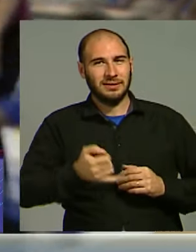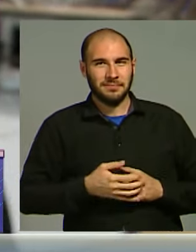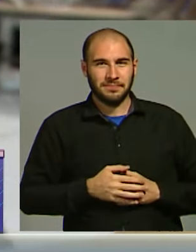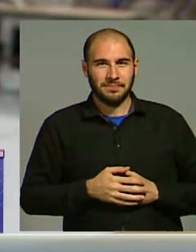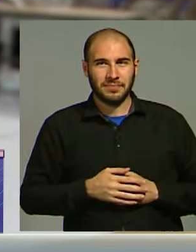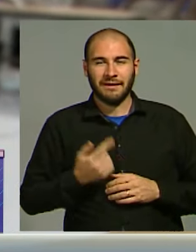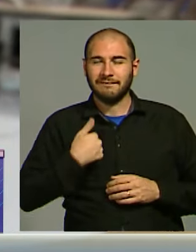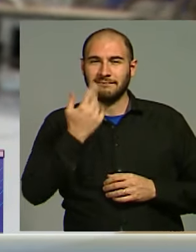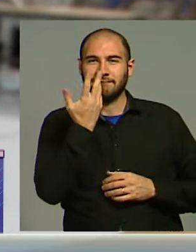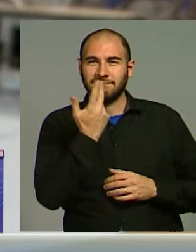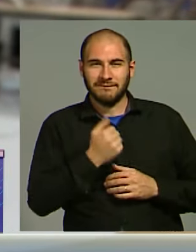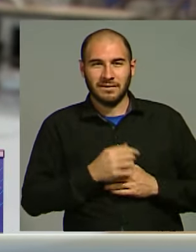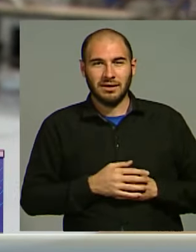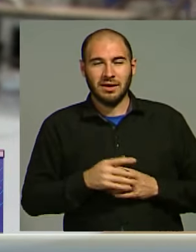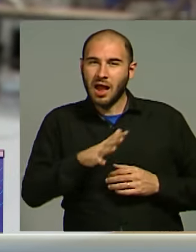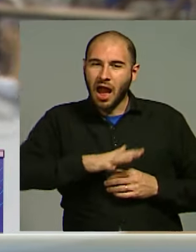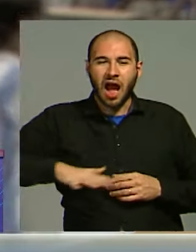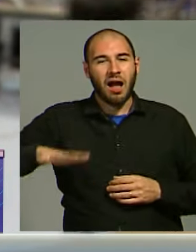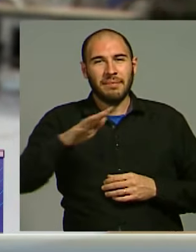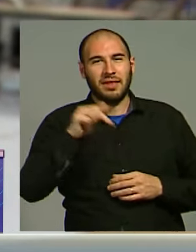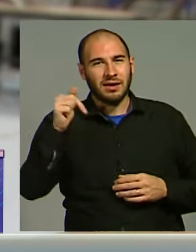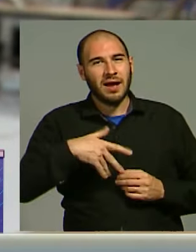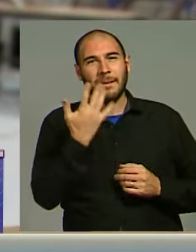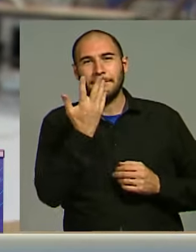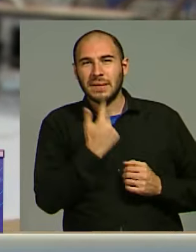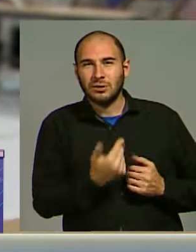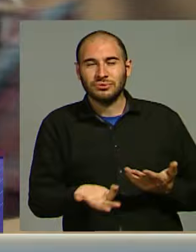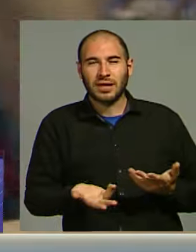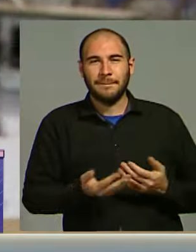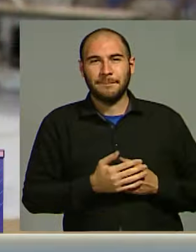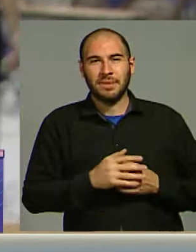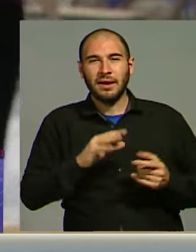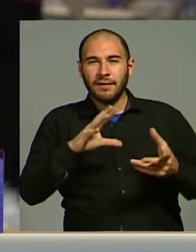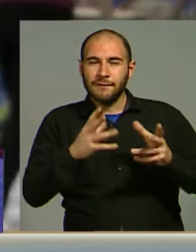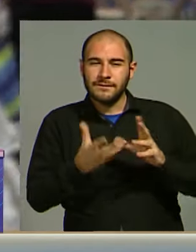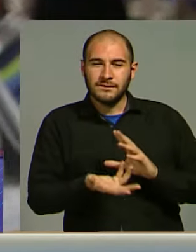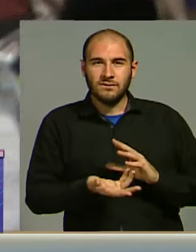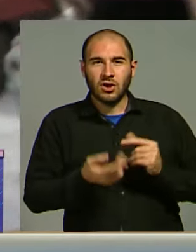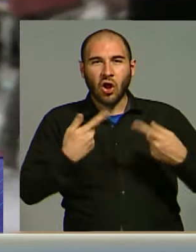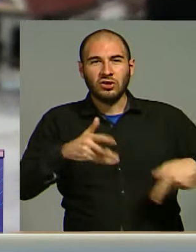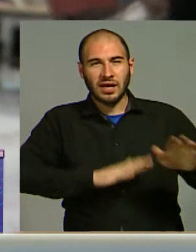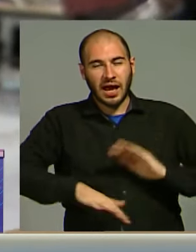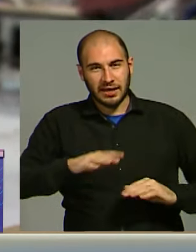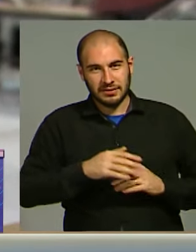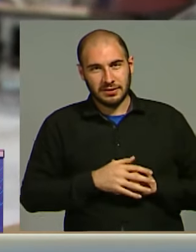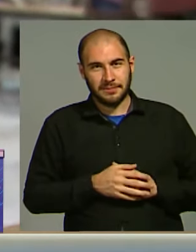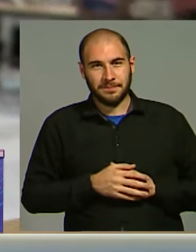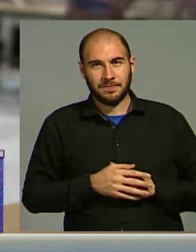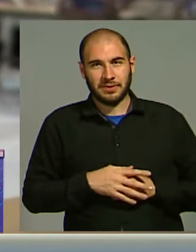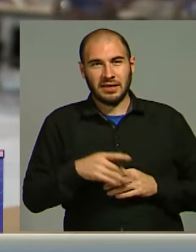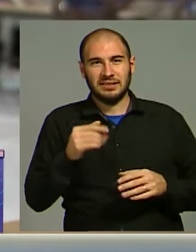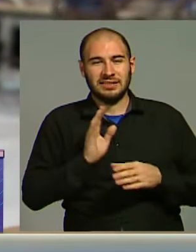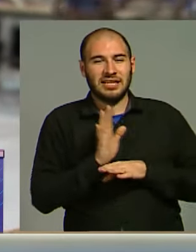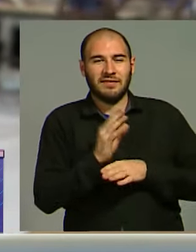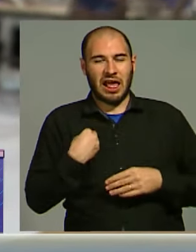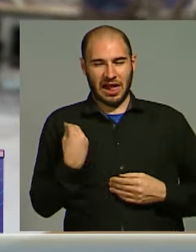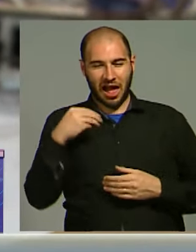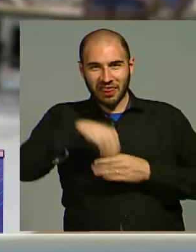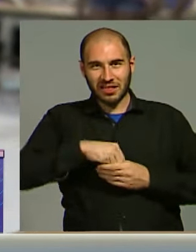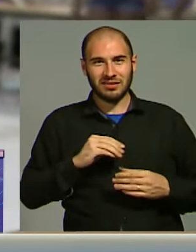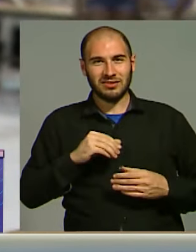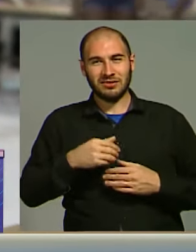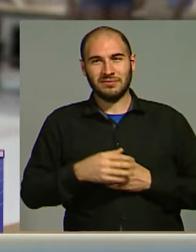me encantó el ambiente que hay acá, me encanta la manera de hacer las cosas que tienen, el sentido de pertenencia que te